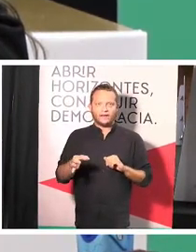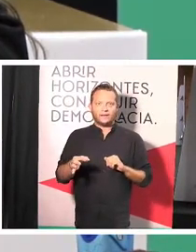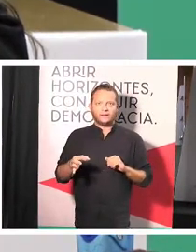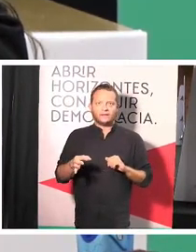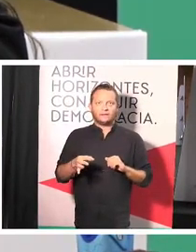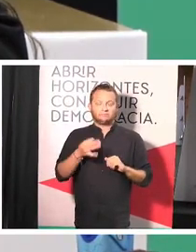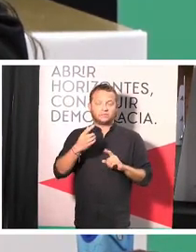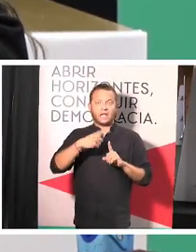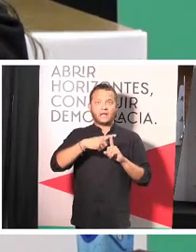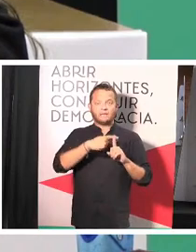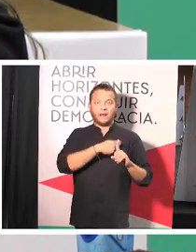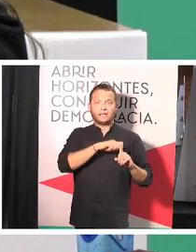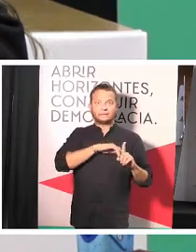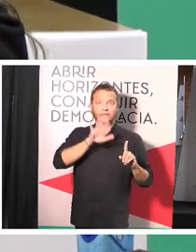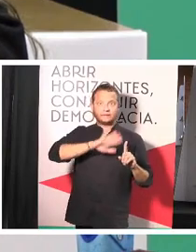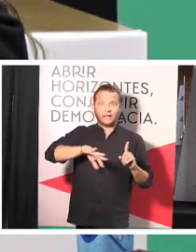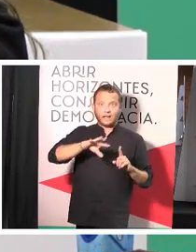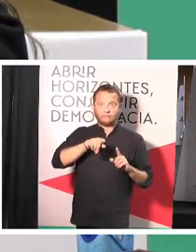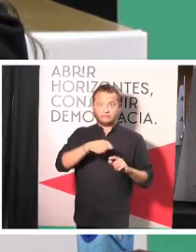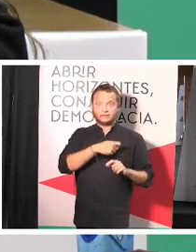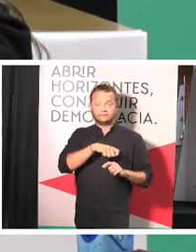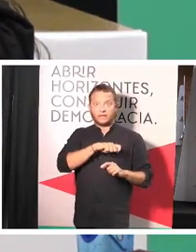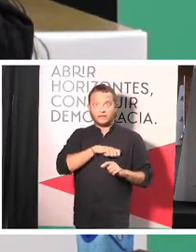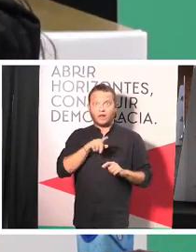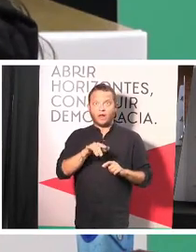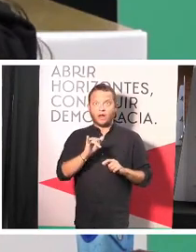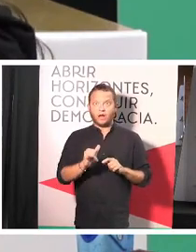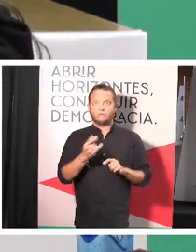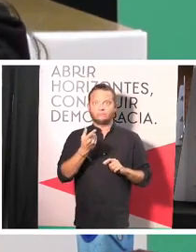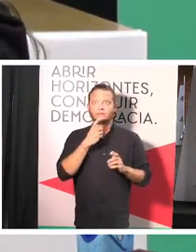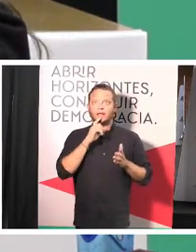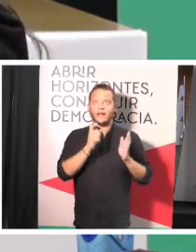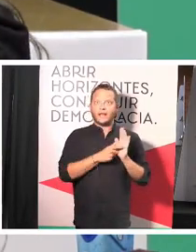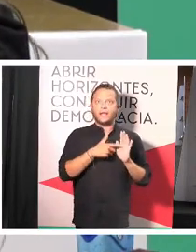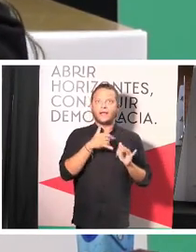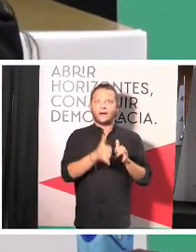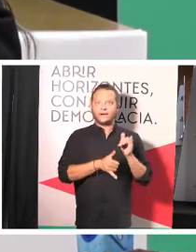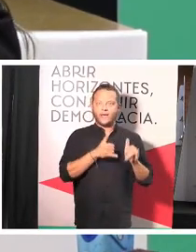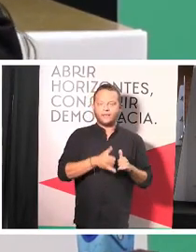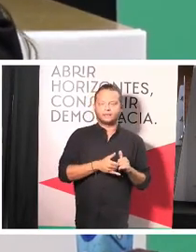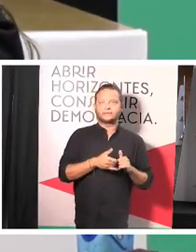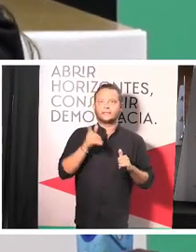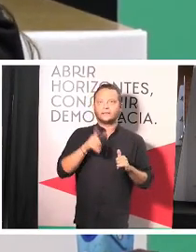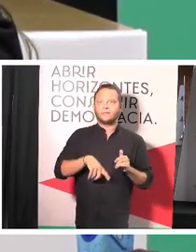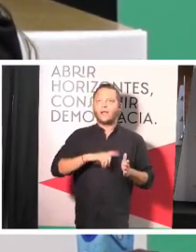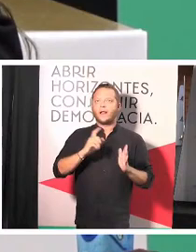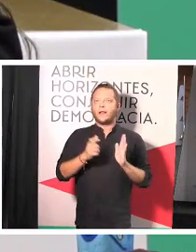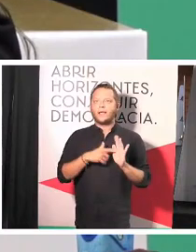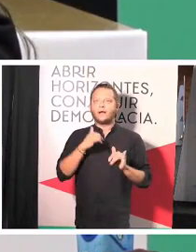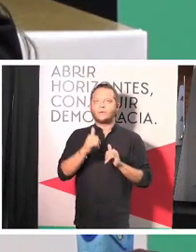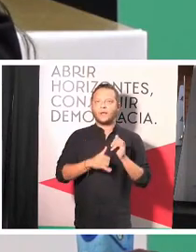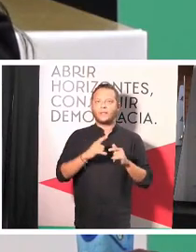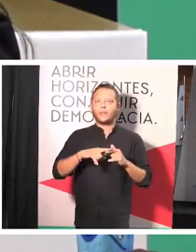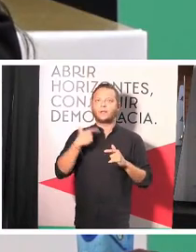que a nivel estatal en España tenemos la ley Rider, pero también una ley Rider